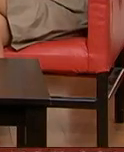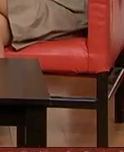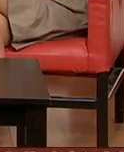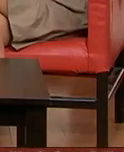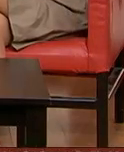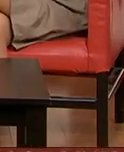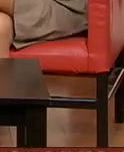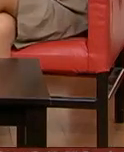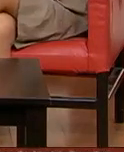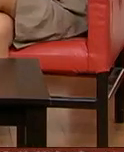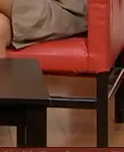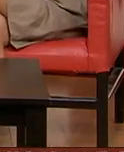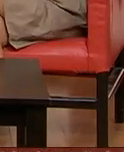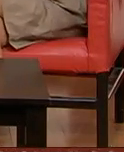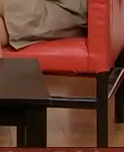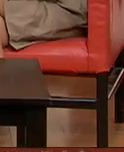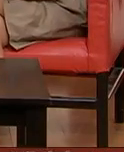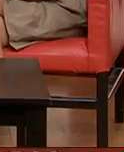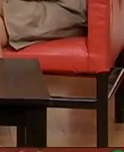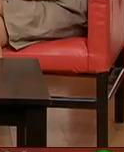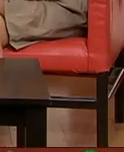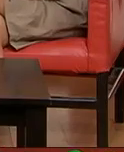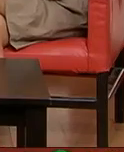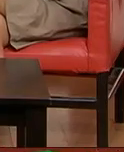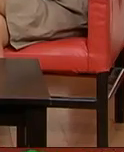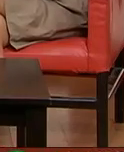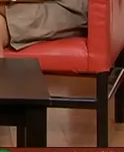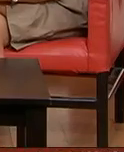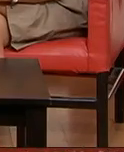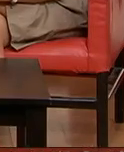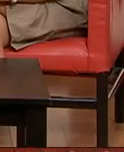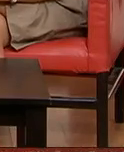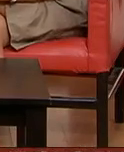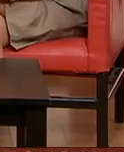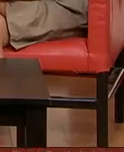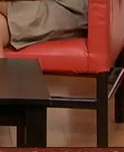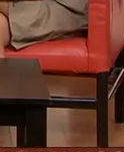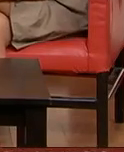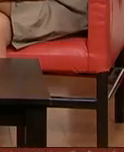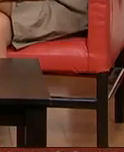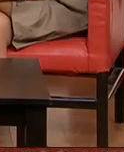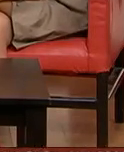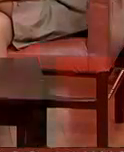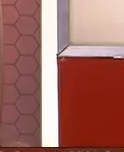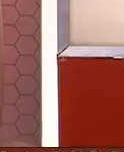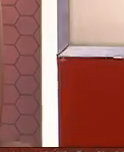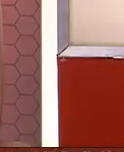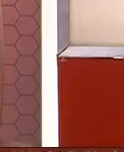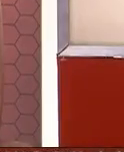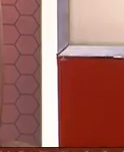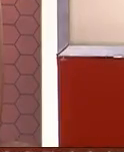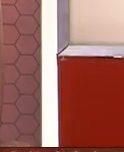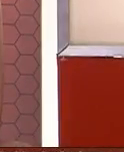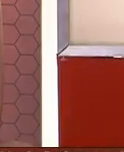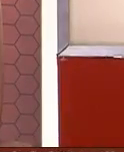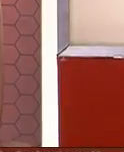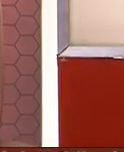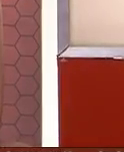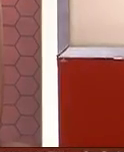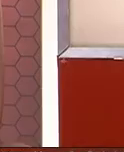humanos, pues es padrísimo. ¿Cómo se inscriben ya por último para animar a todo nuestro auditorio? Es muy fácil, pueden visitar la